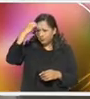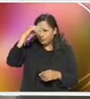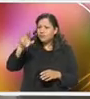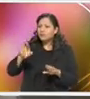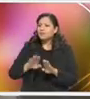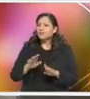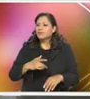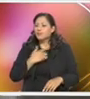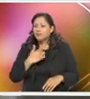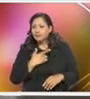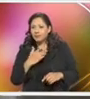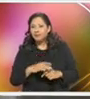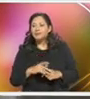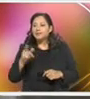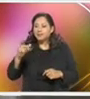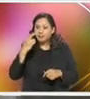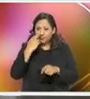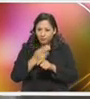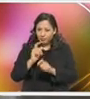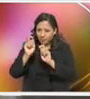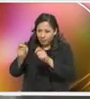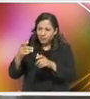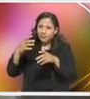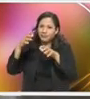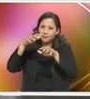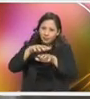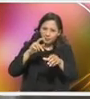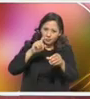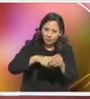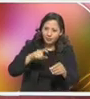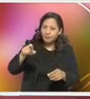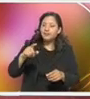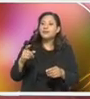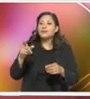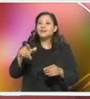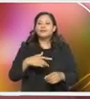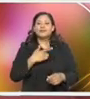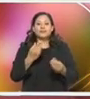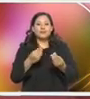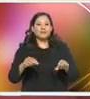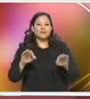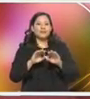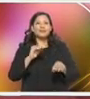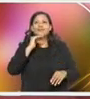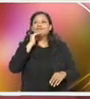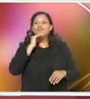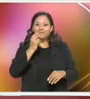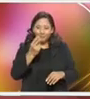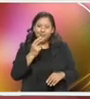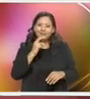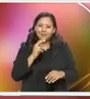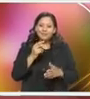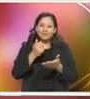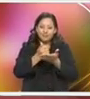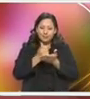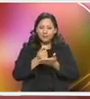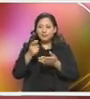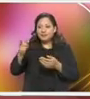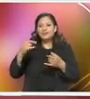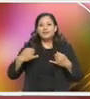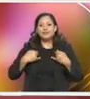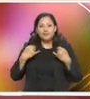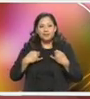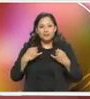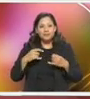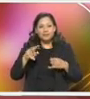integrarlos, tener responsabilidades, que se sientan importantes, son las mejores herramientas para que los chavos